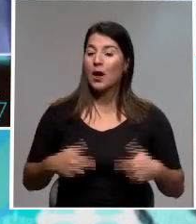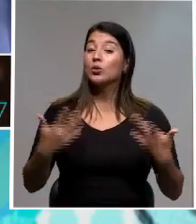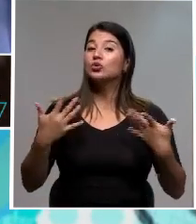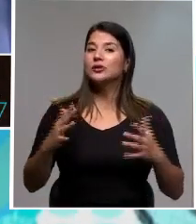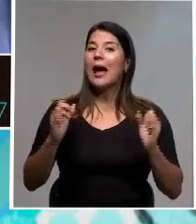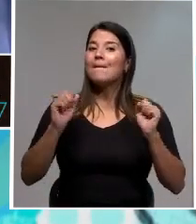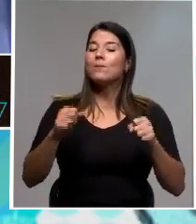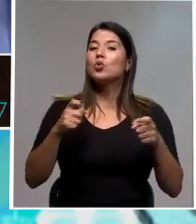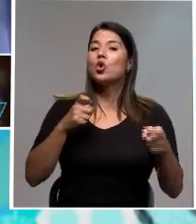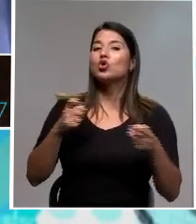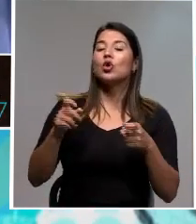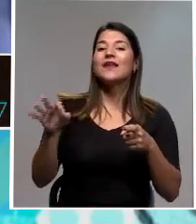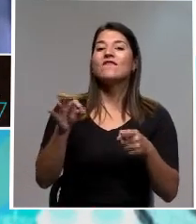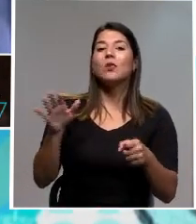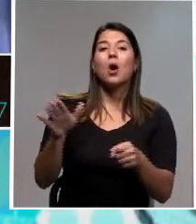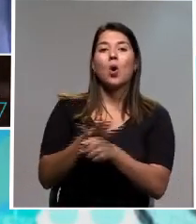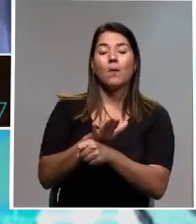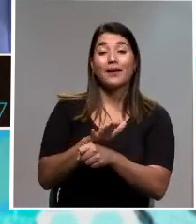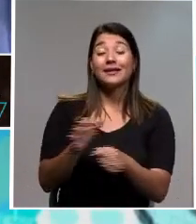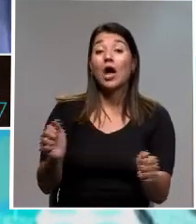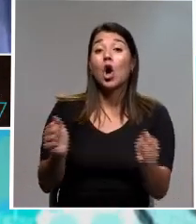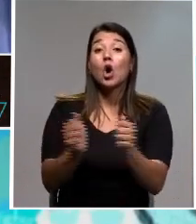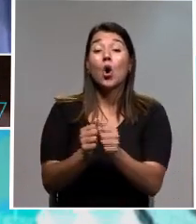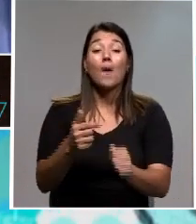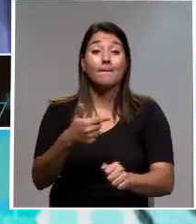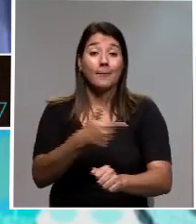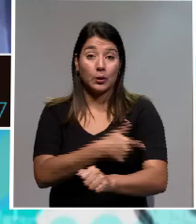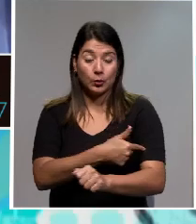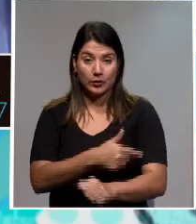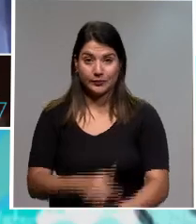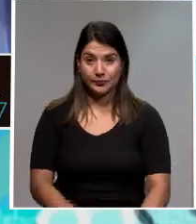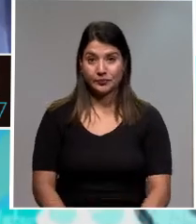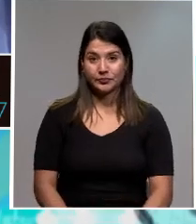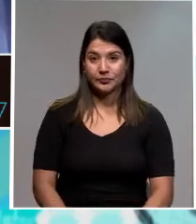controlar completamente por medio de la vacunación.